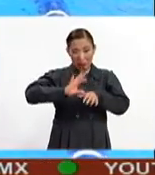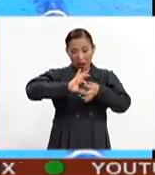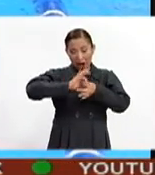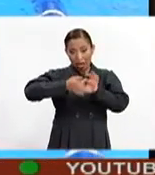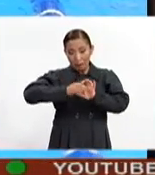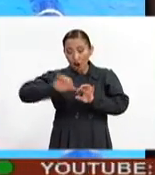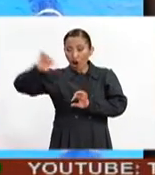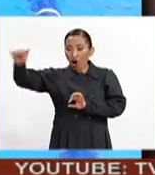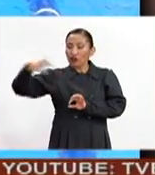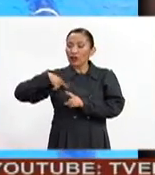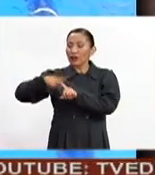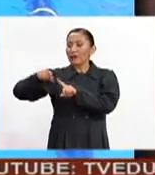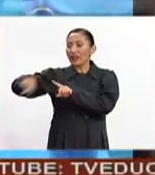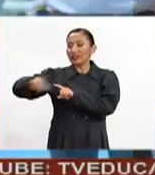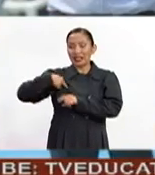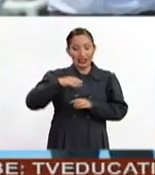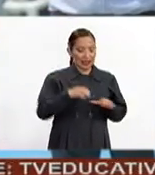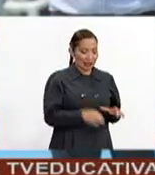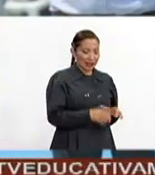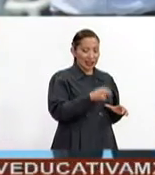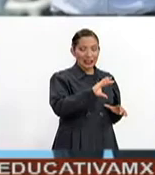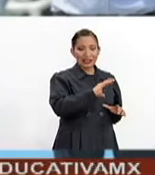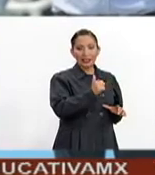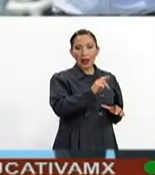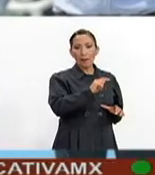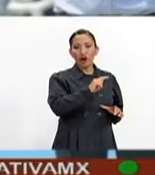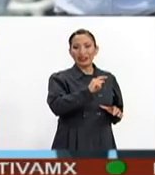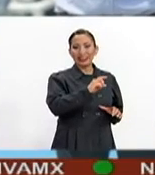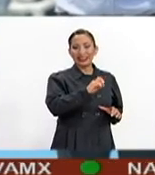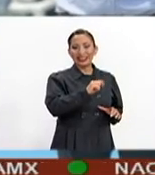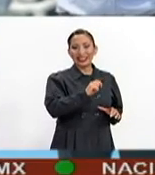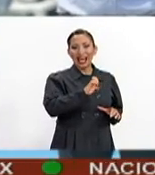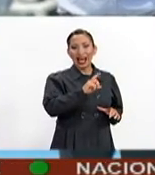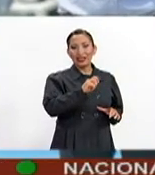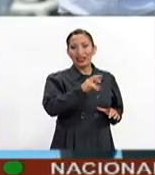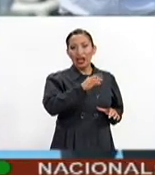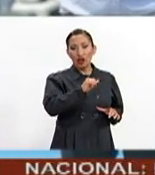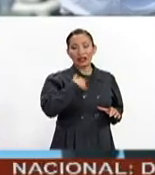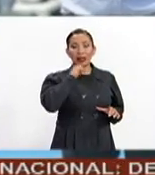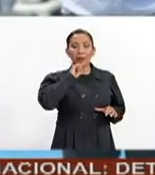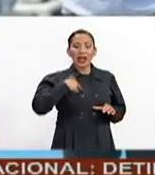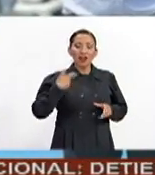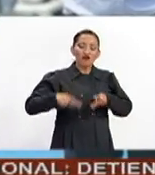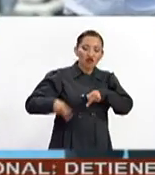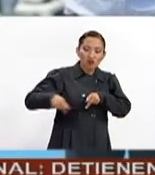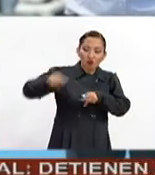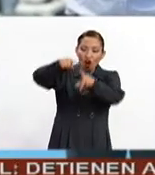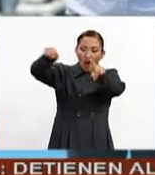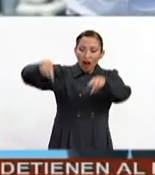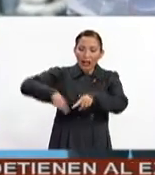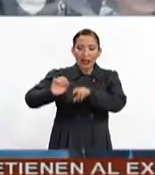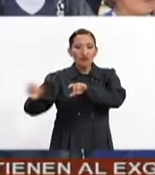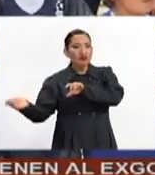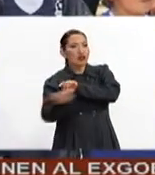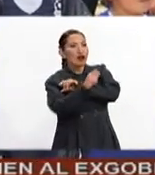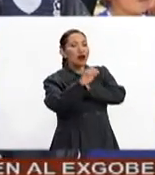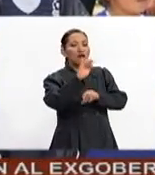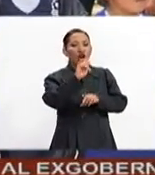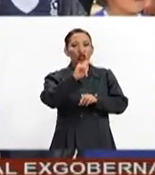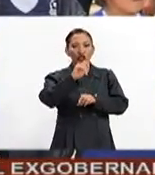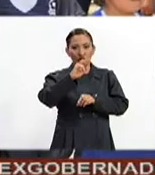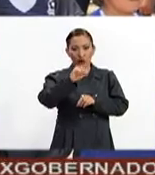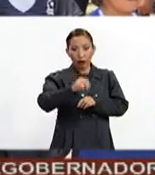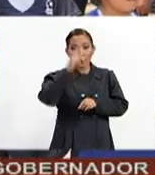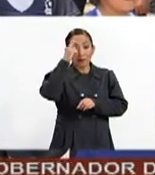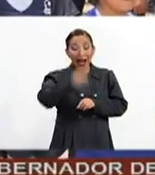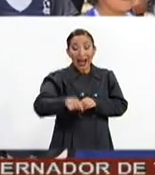acceso universal, un chapoteadero, así como con pues, canchas de fútbol y frontón. Para la